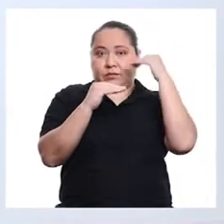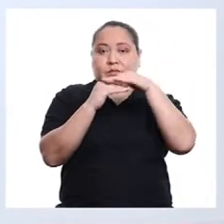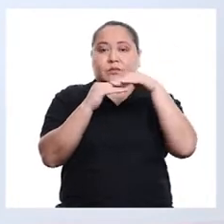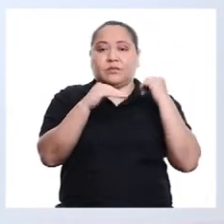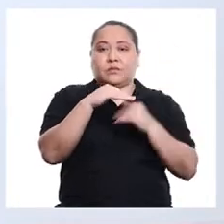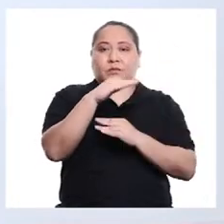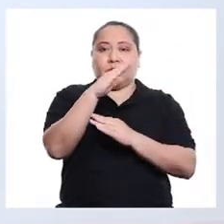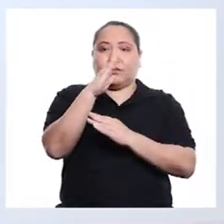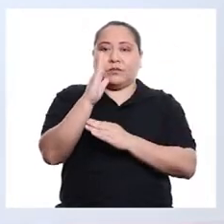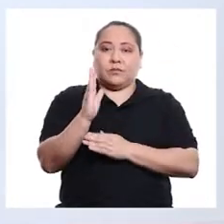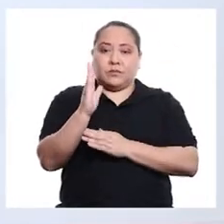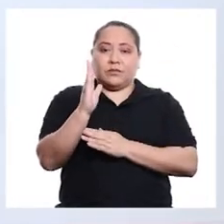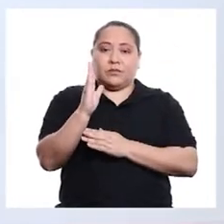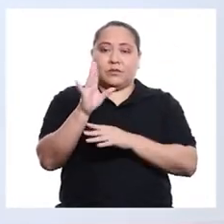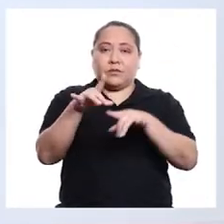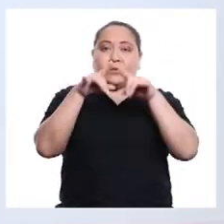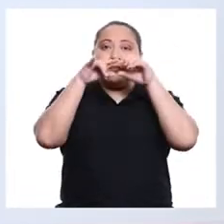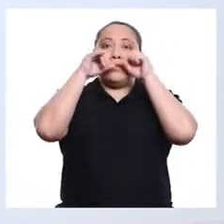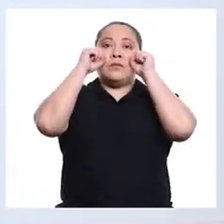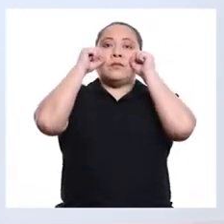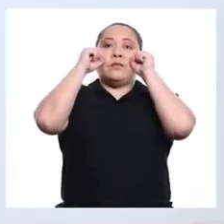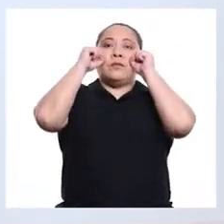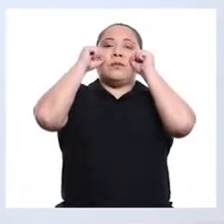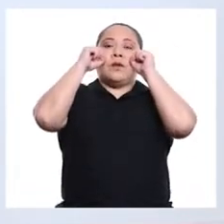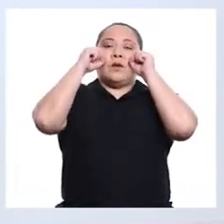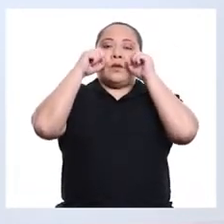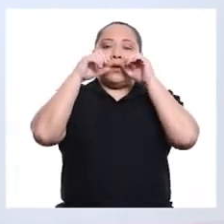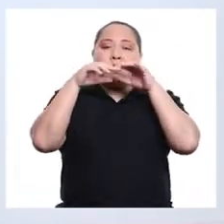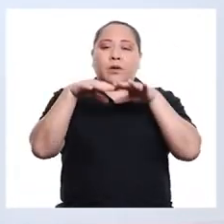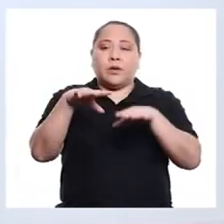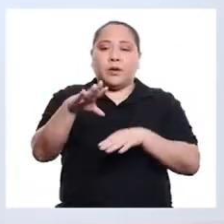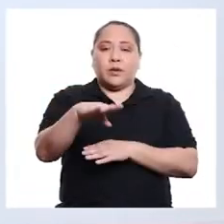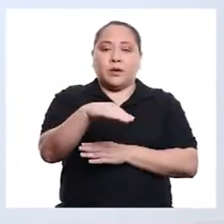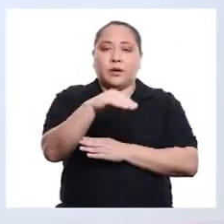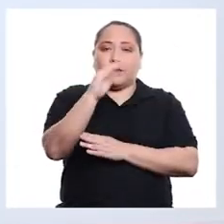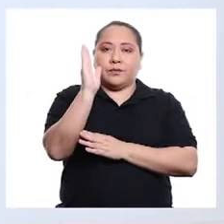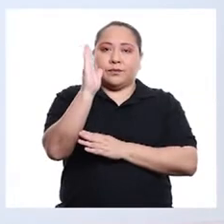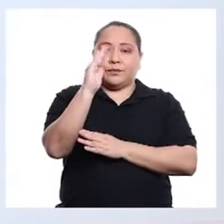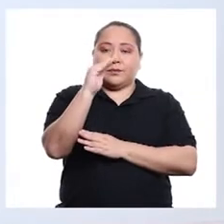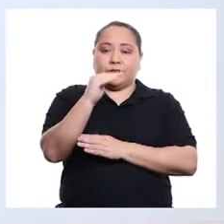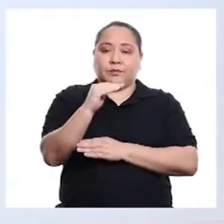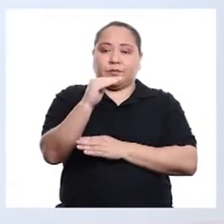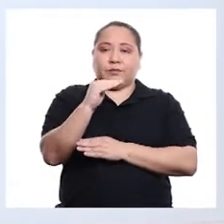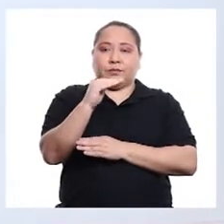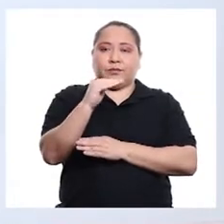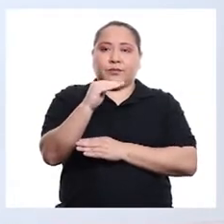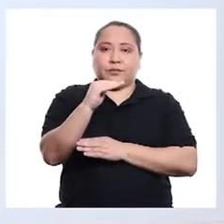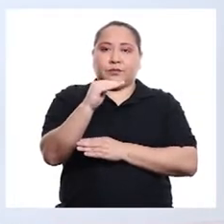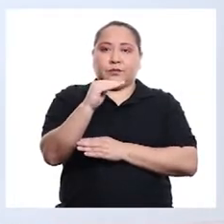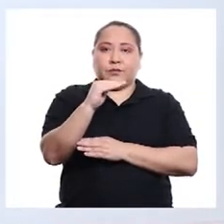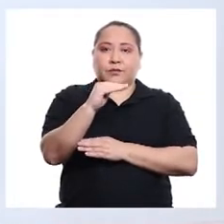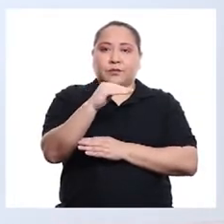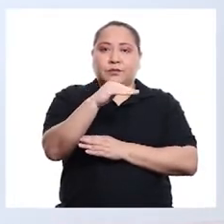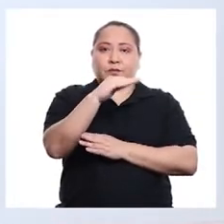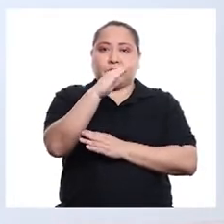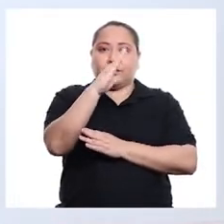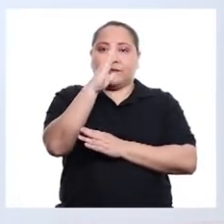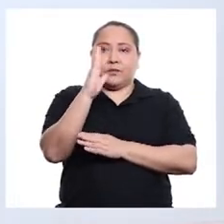bien, y cambiamos. Mirada hacia arriba, una vez más, va. Hacia abajo